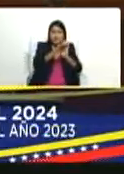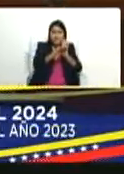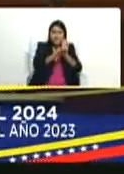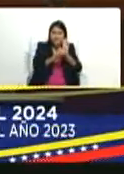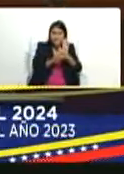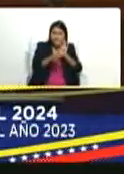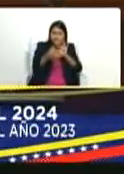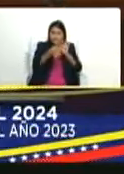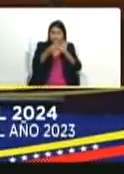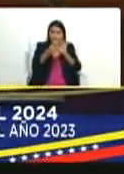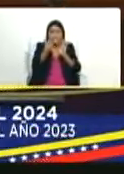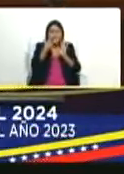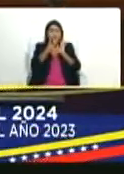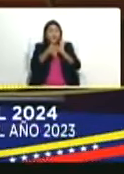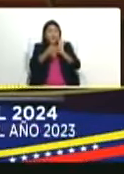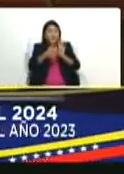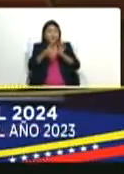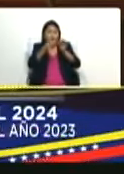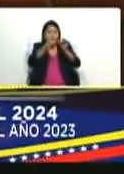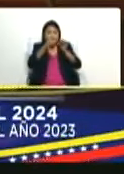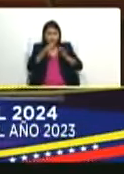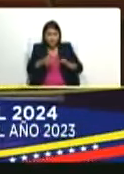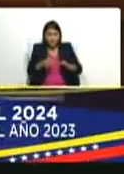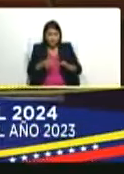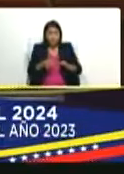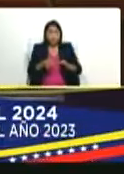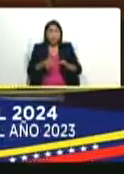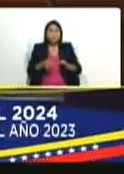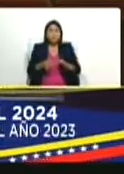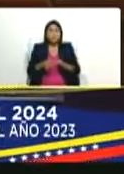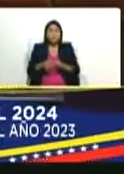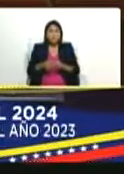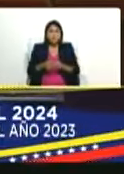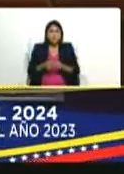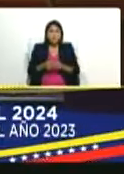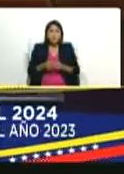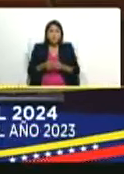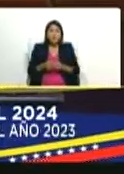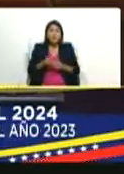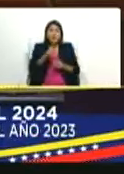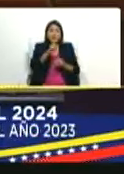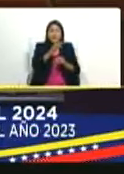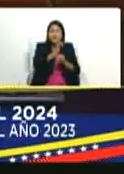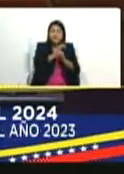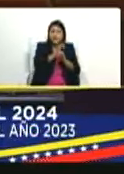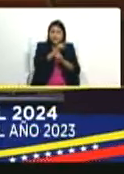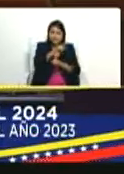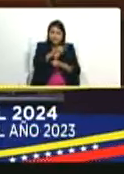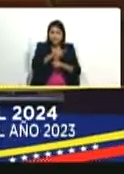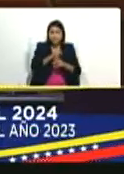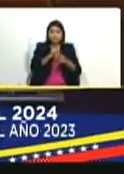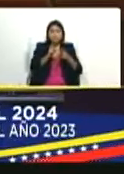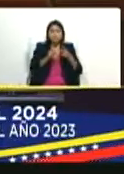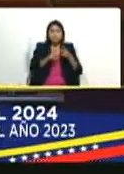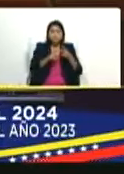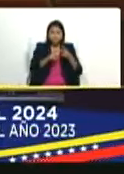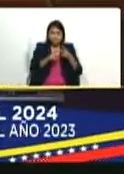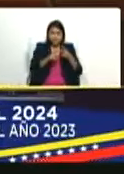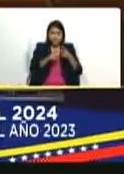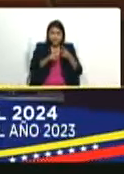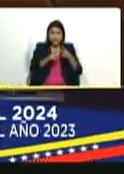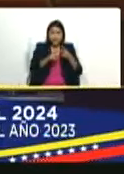unificadores para la presentación de la formalización e impugnación en casación por medios electrónicos.